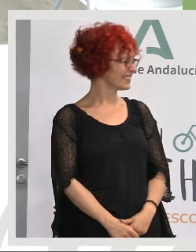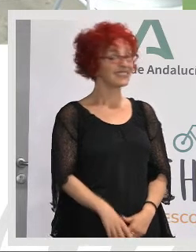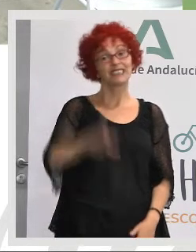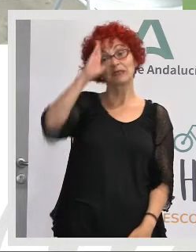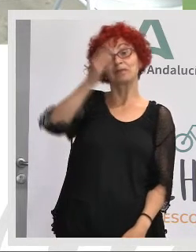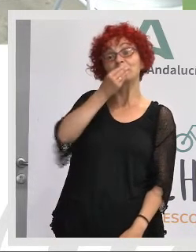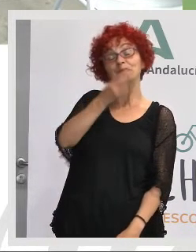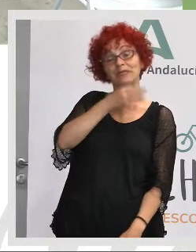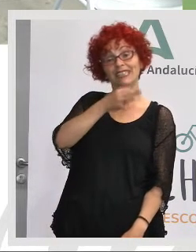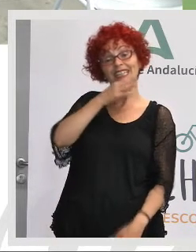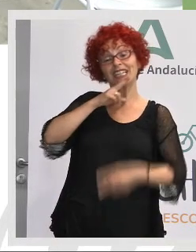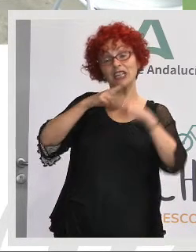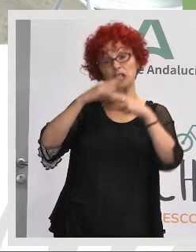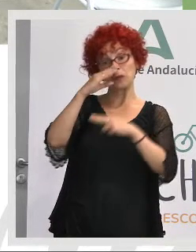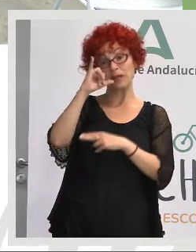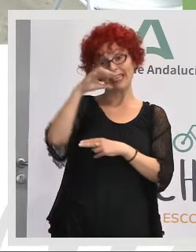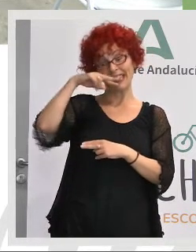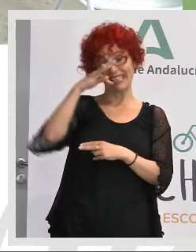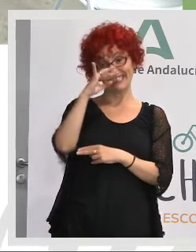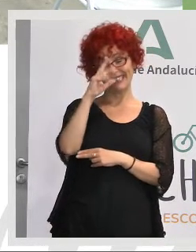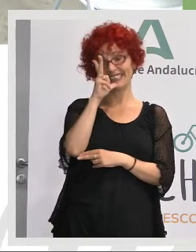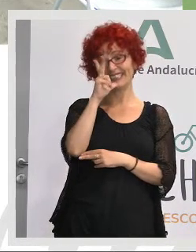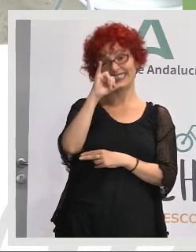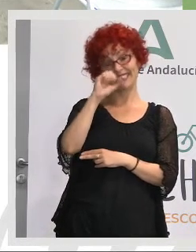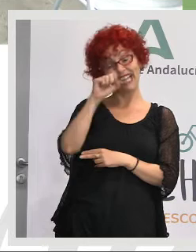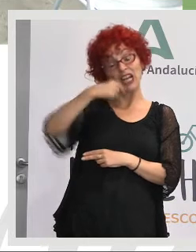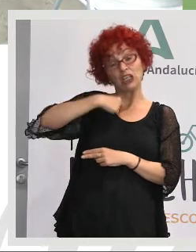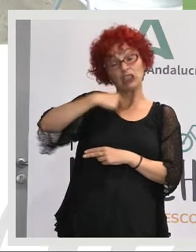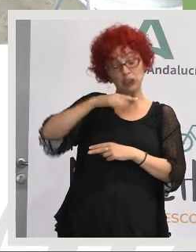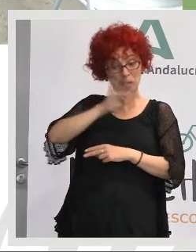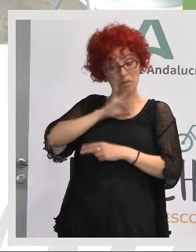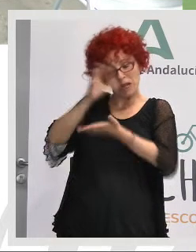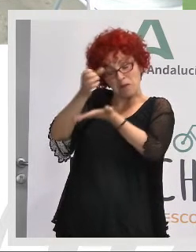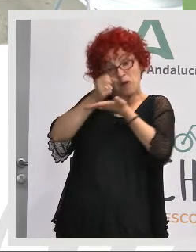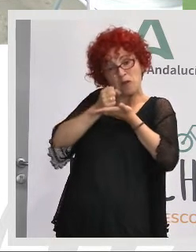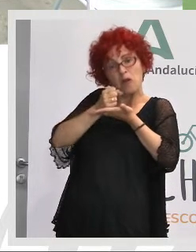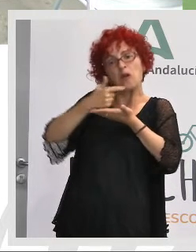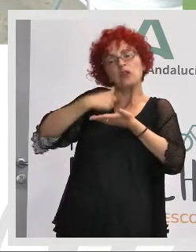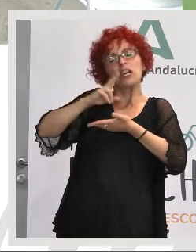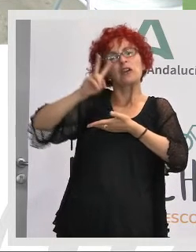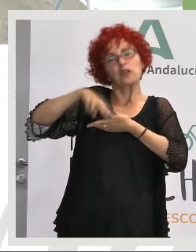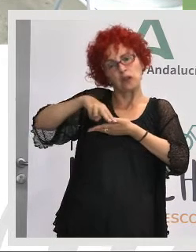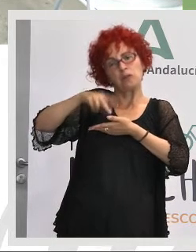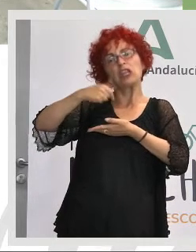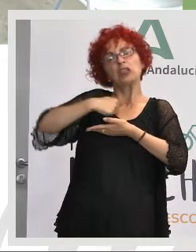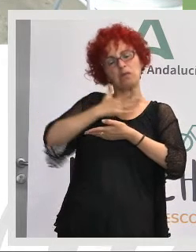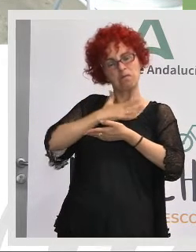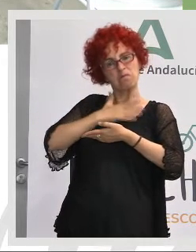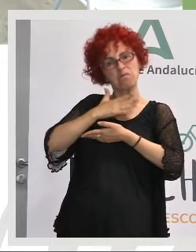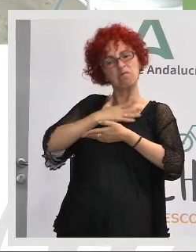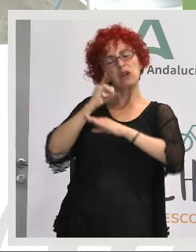Buenas tardes, mi nombre es Cintia Rosales García y recojo este premio y reconocimiento en nombre de la comunidad educativa de Elías Blas